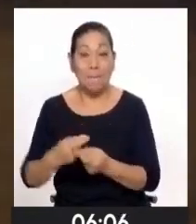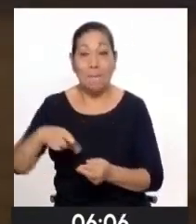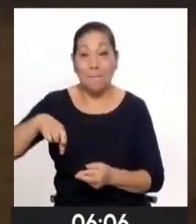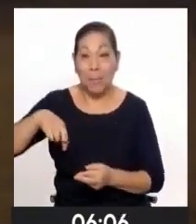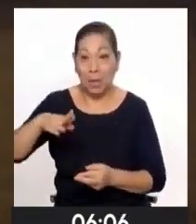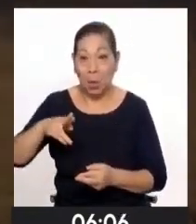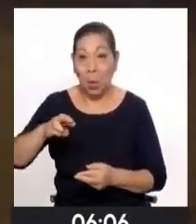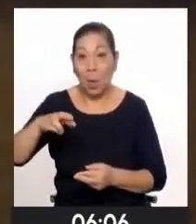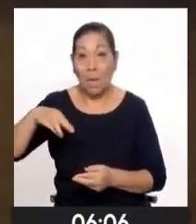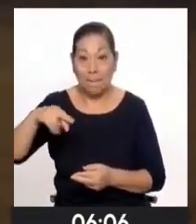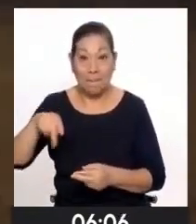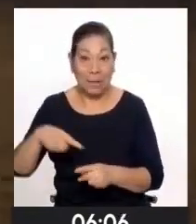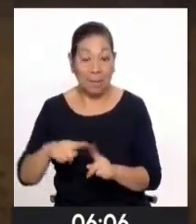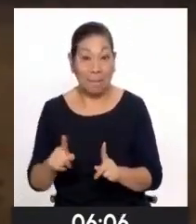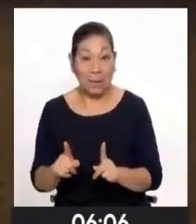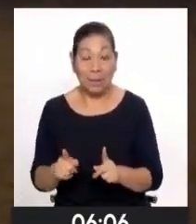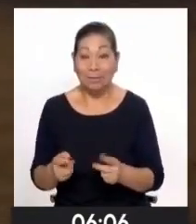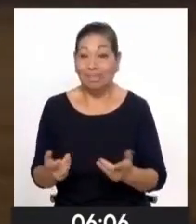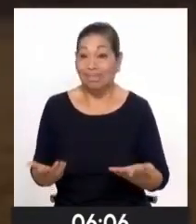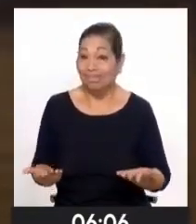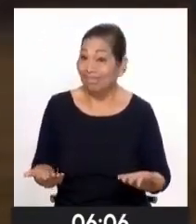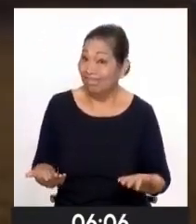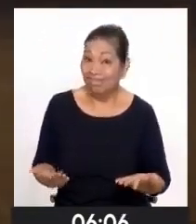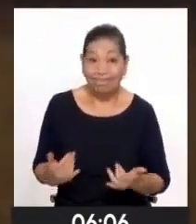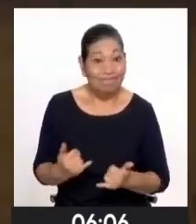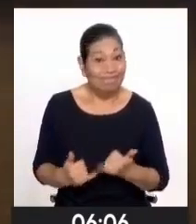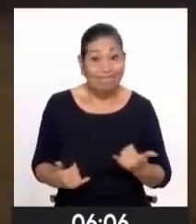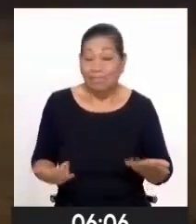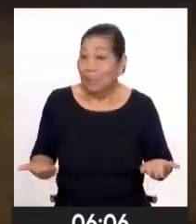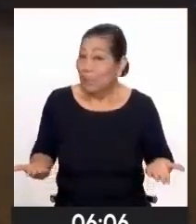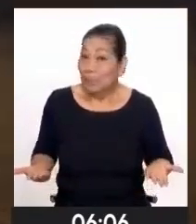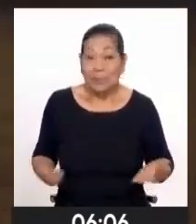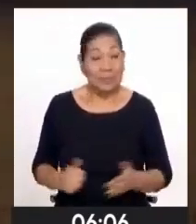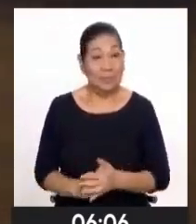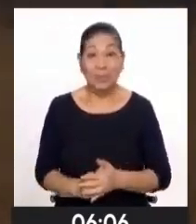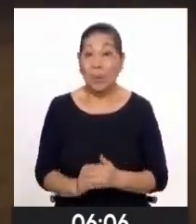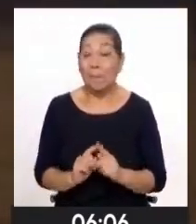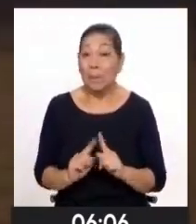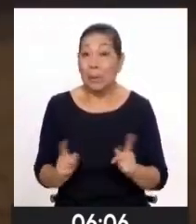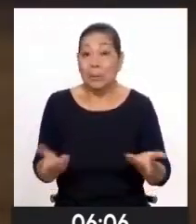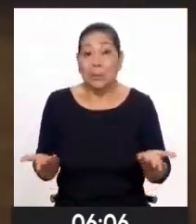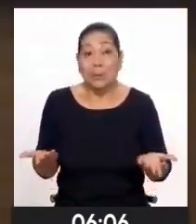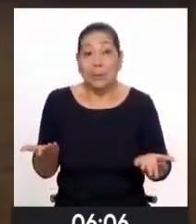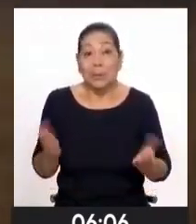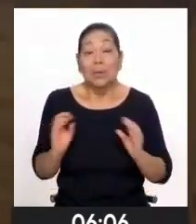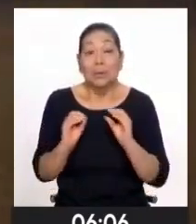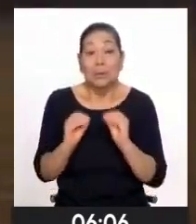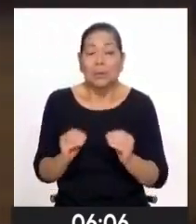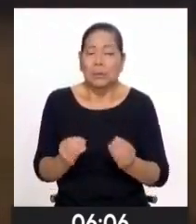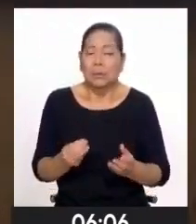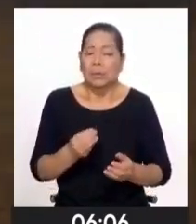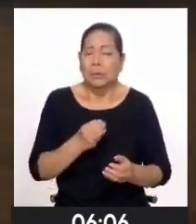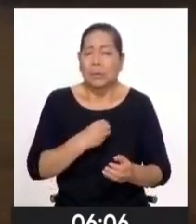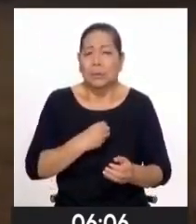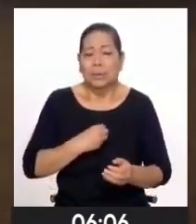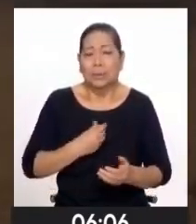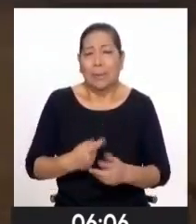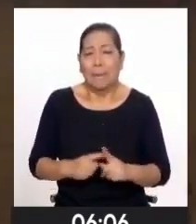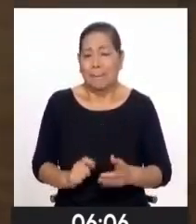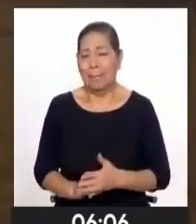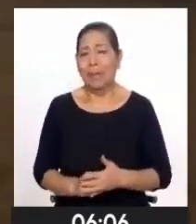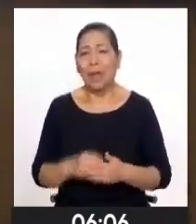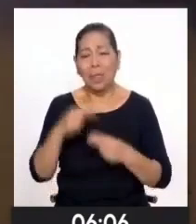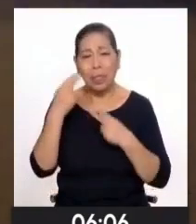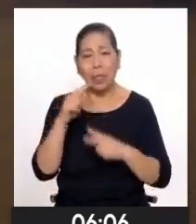Muñoz en melendo donde Llego en horas de la noche del último jueves 28 de septiembre sin signos de vida el servidor